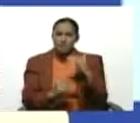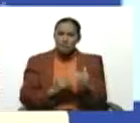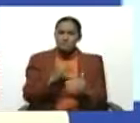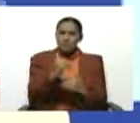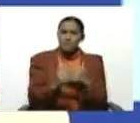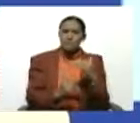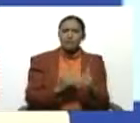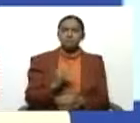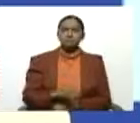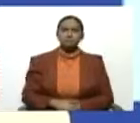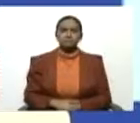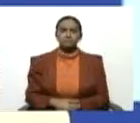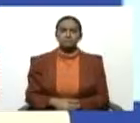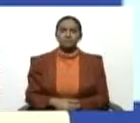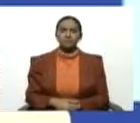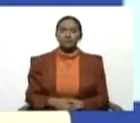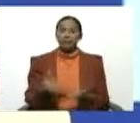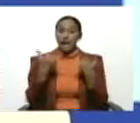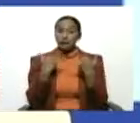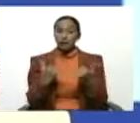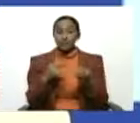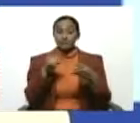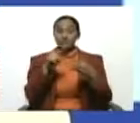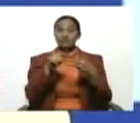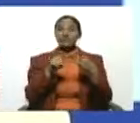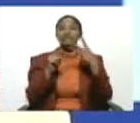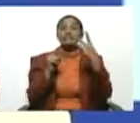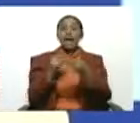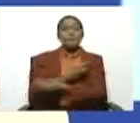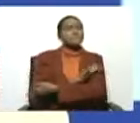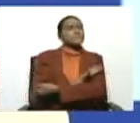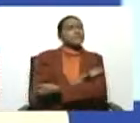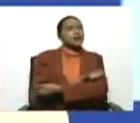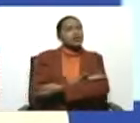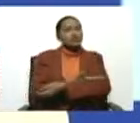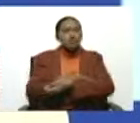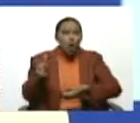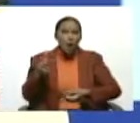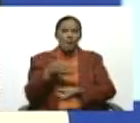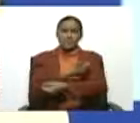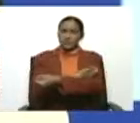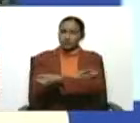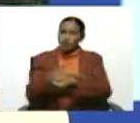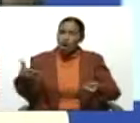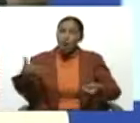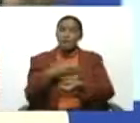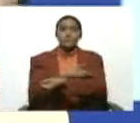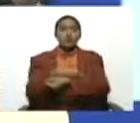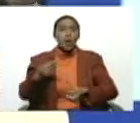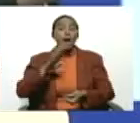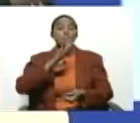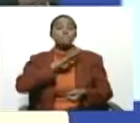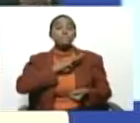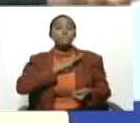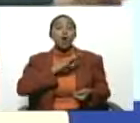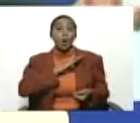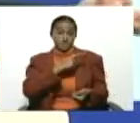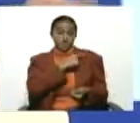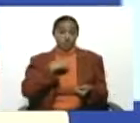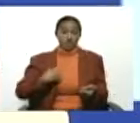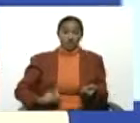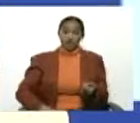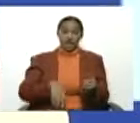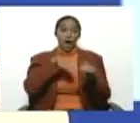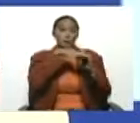china actualmente tiene 3 millardos billones de reservas Y esto es lo que significa es que uno presta dinero a otros